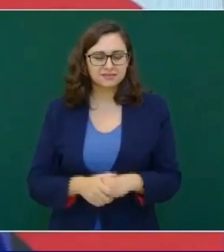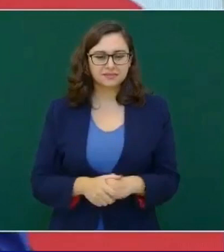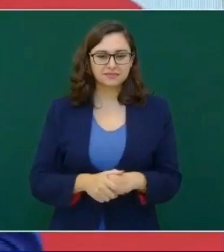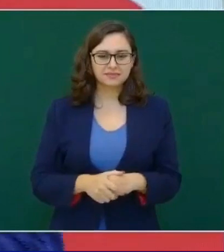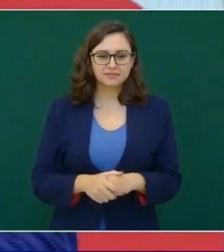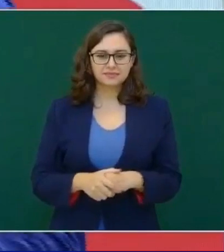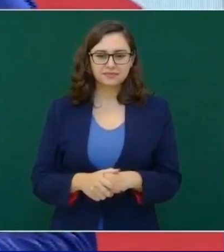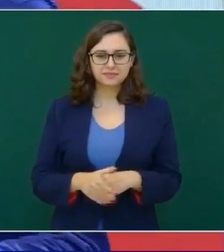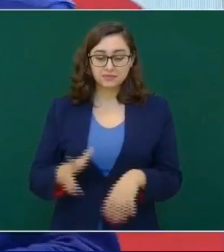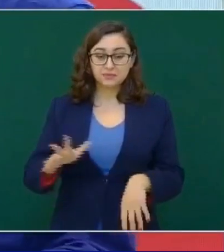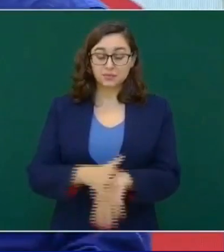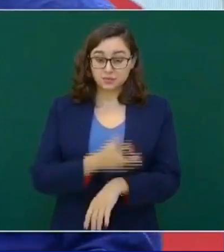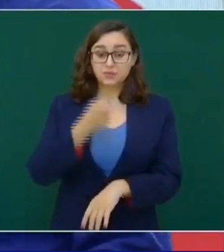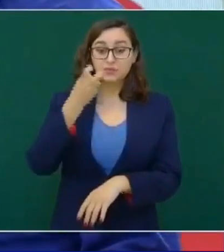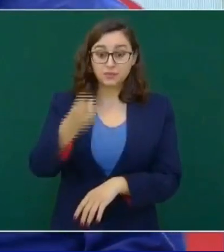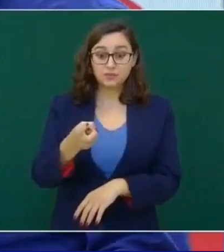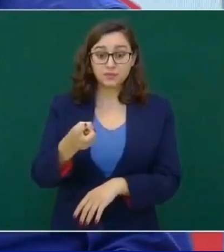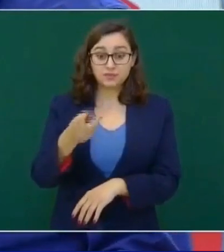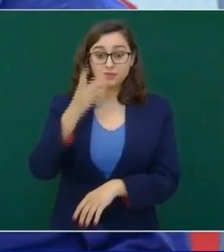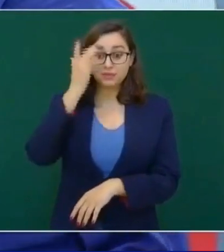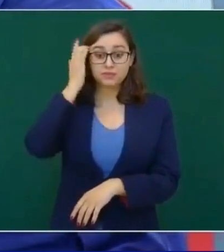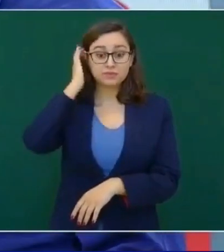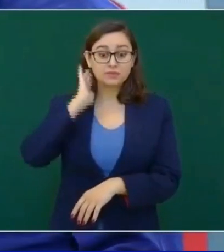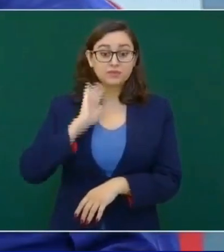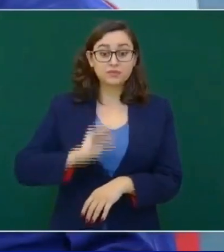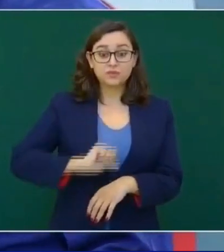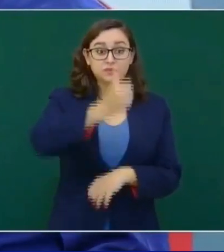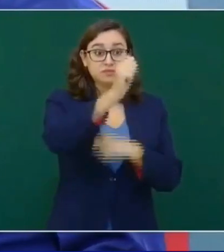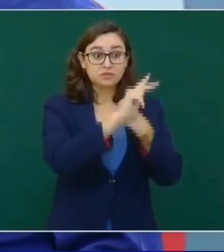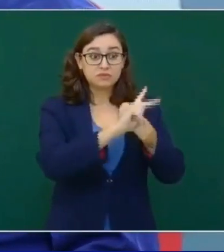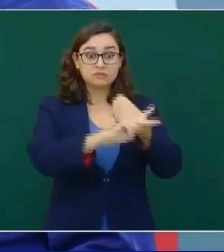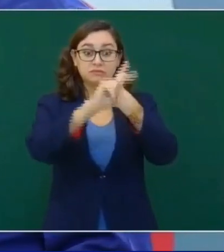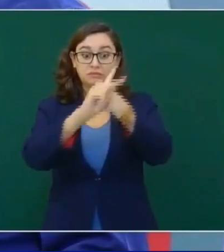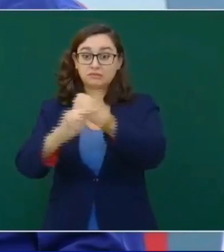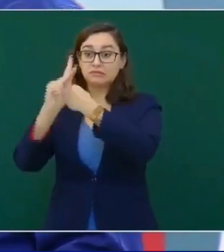Por eso están padeciendo en otros lados,